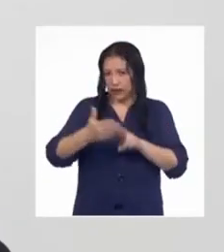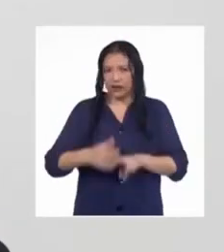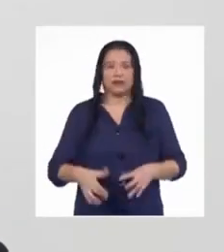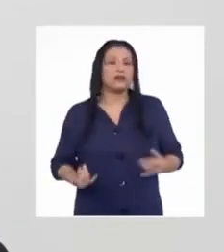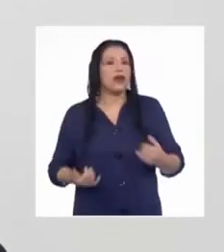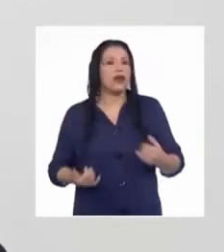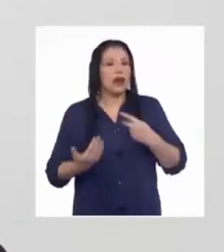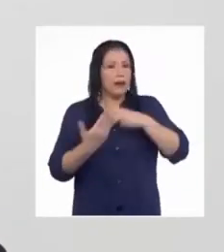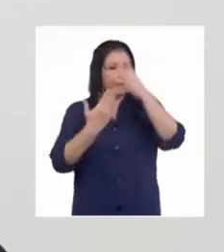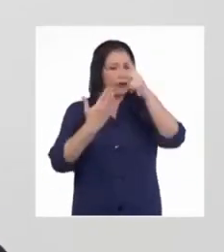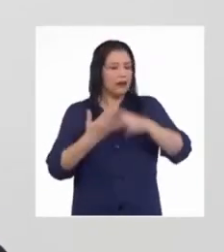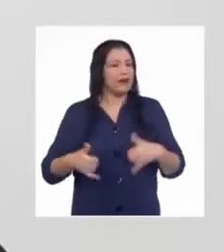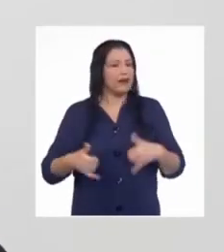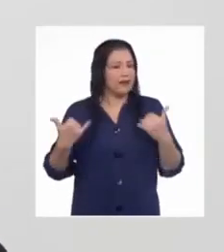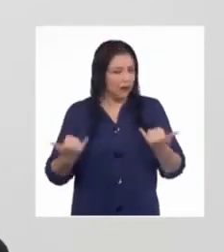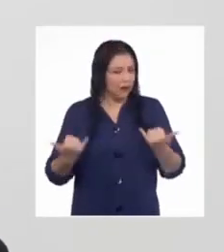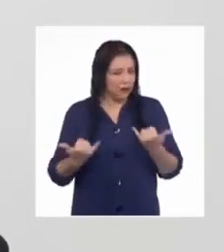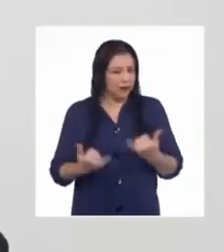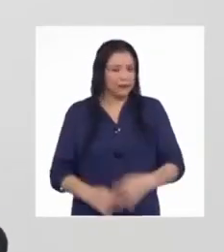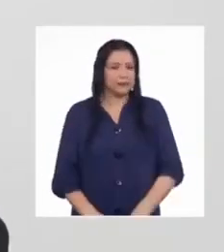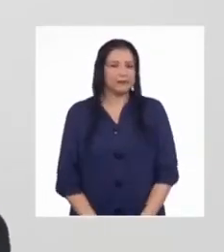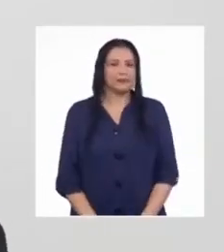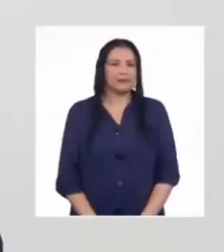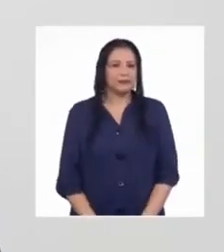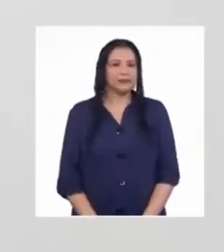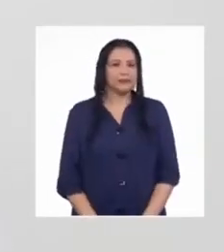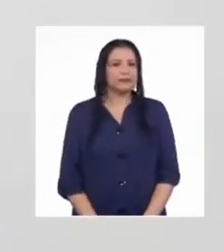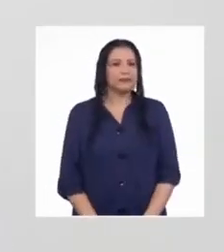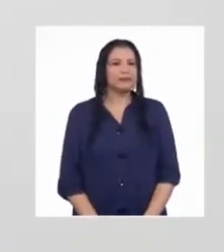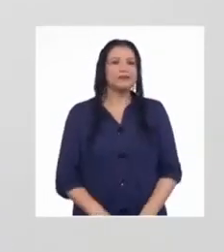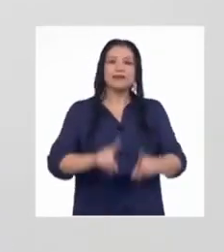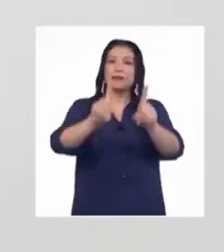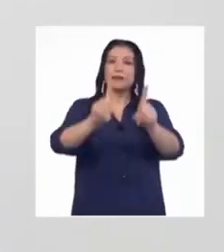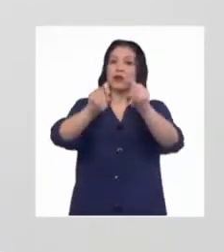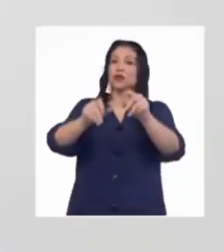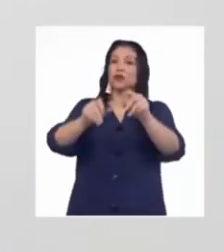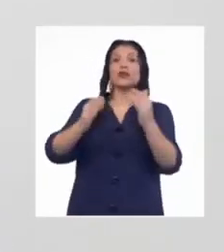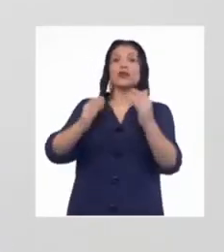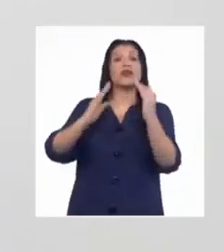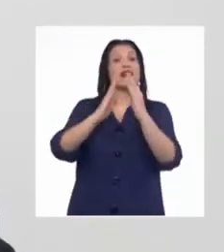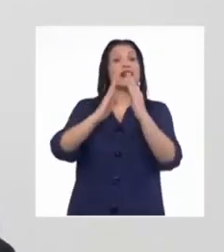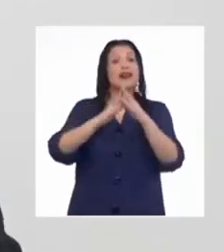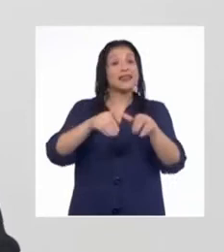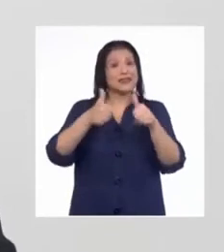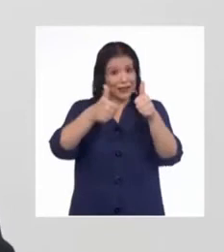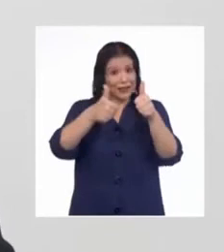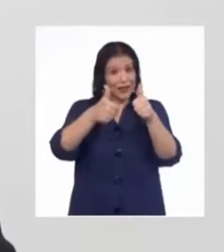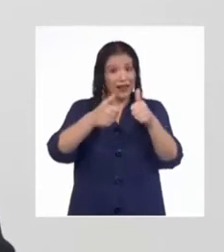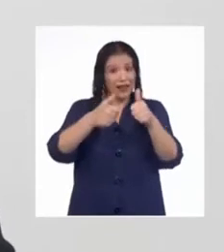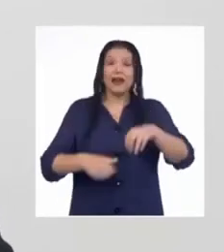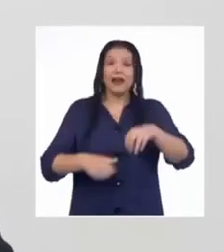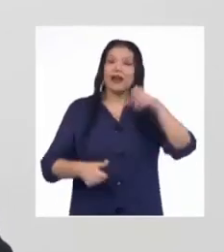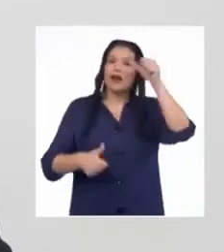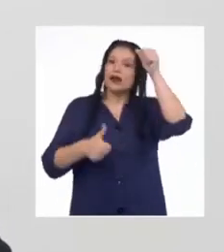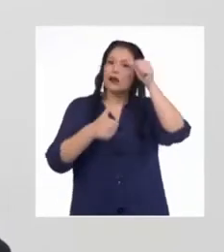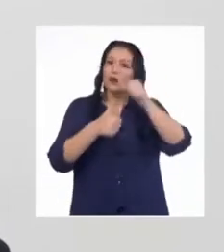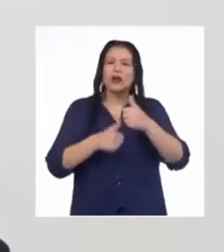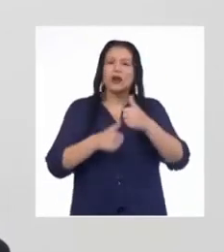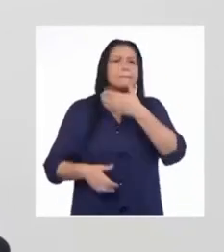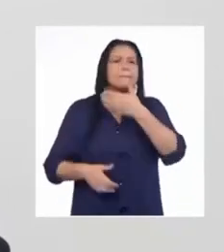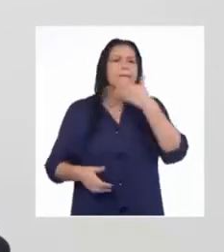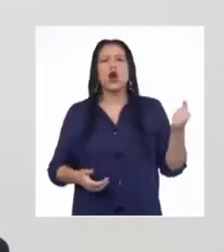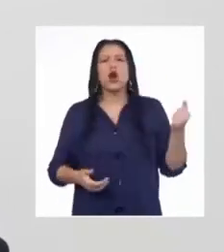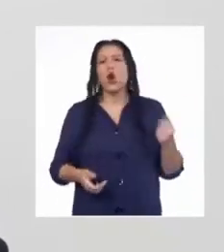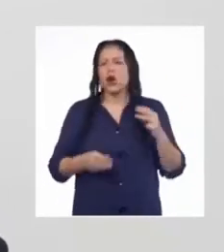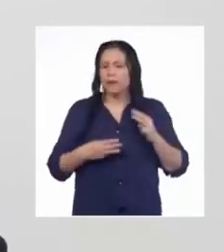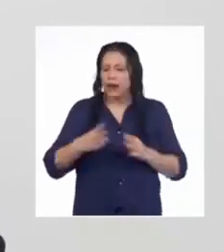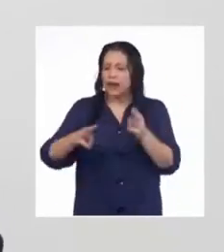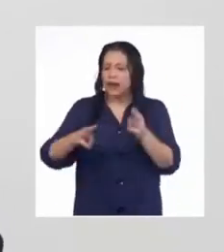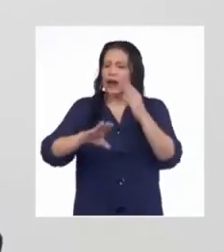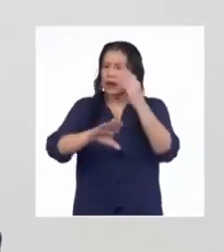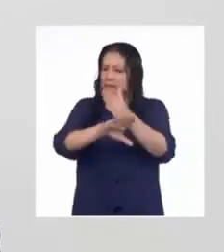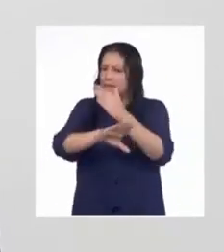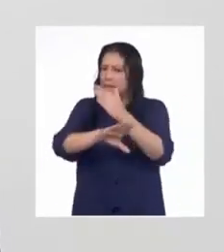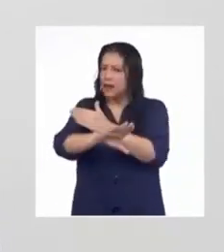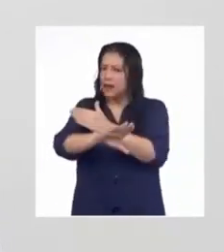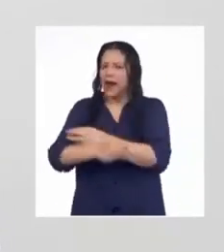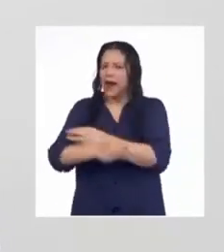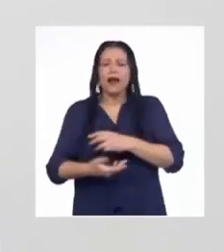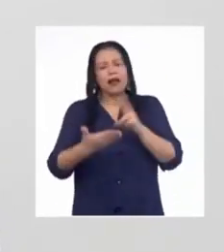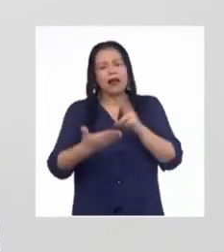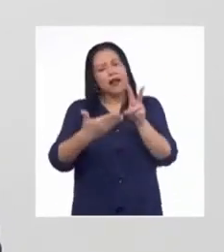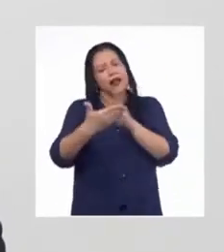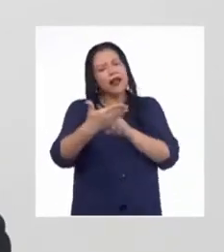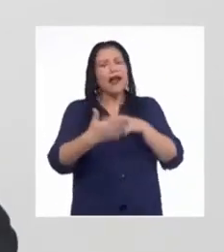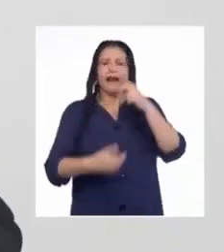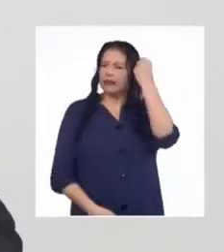al programa de hoy. ¿Cómo les fue en casa? Recuerden que la mejor manera de mejorar nuestra